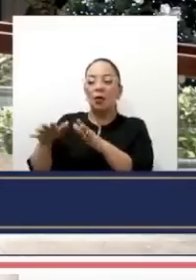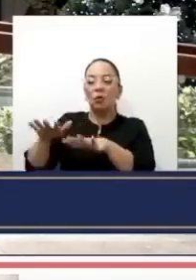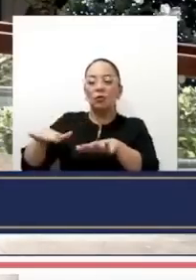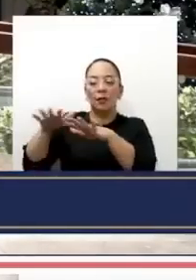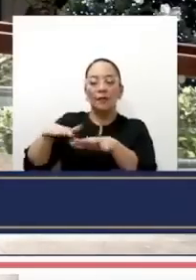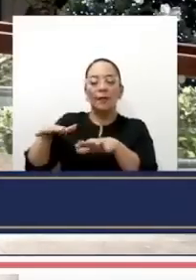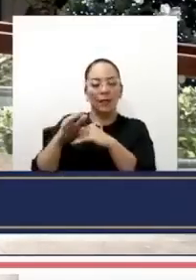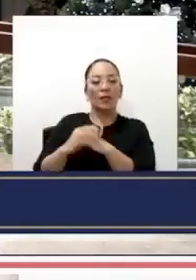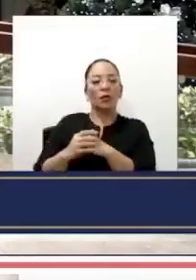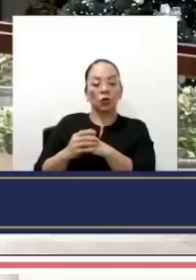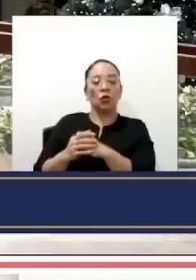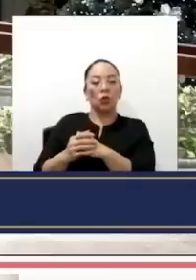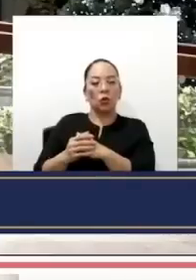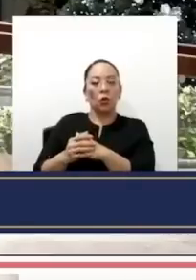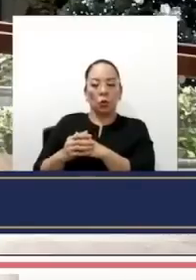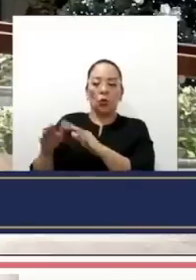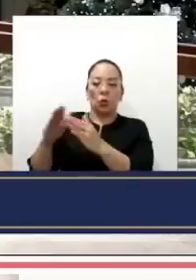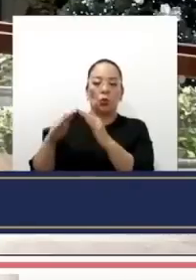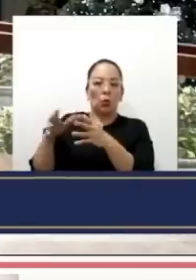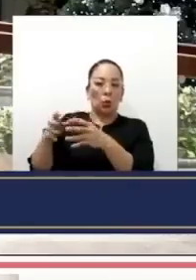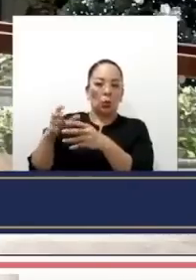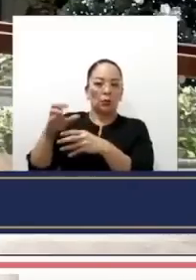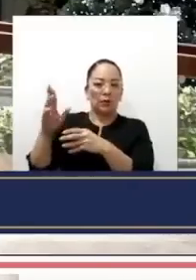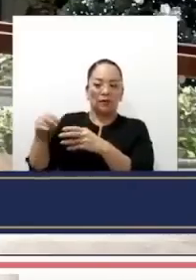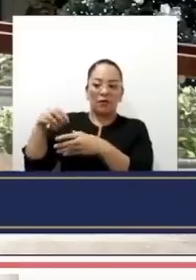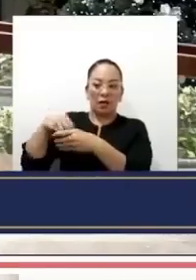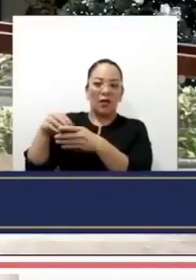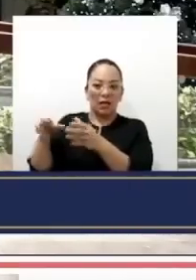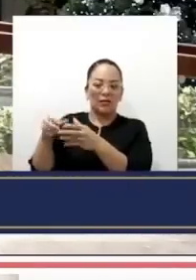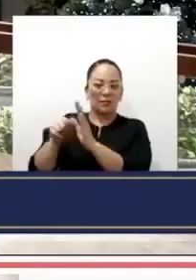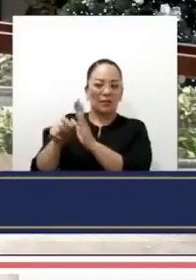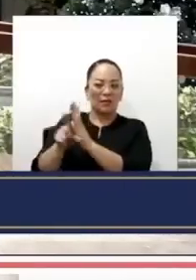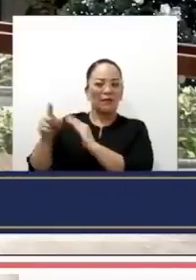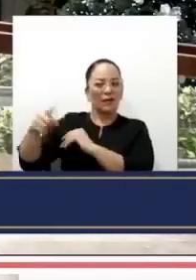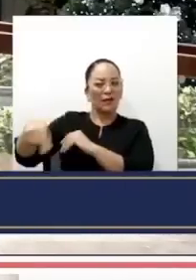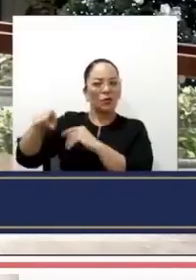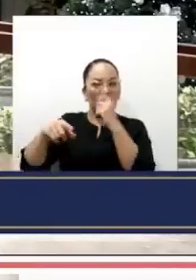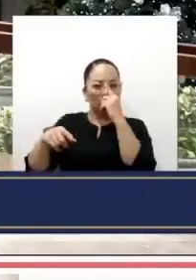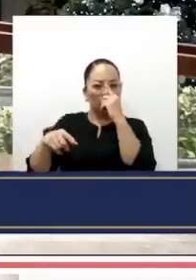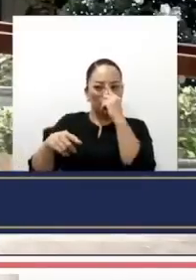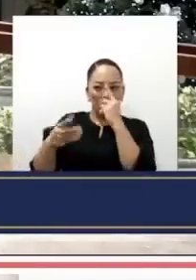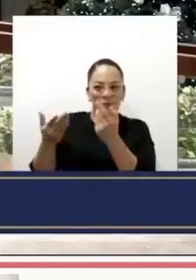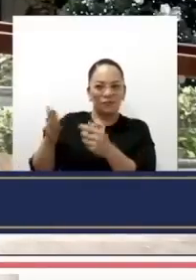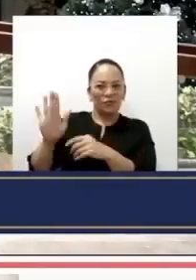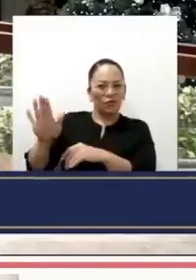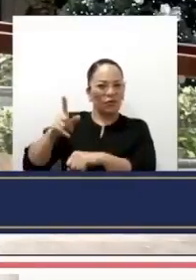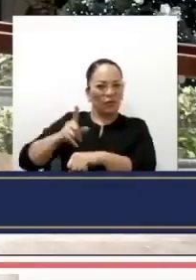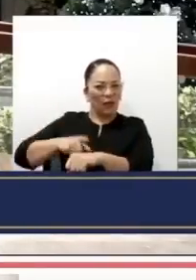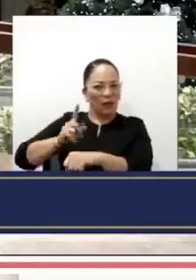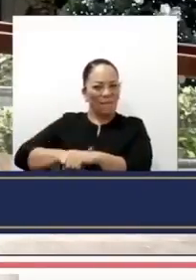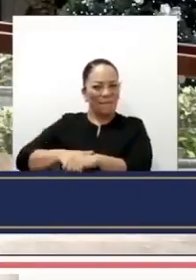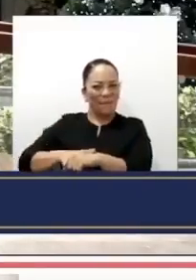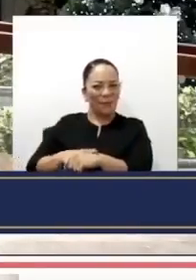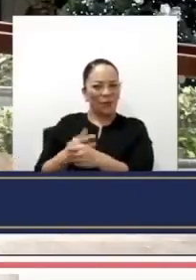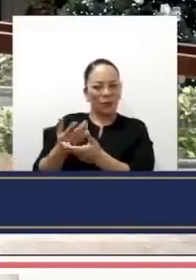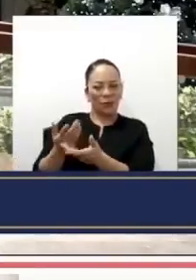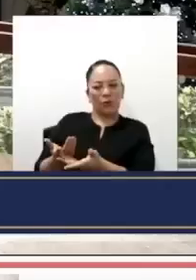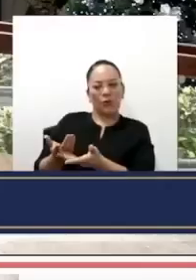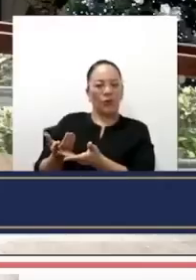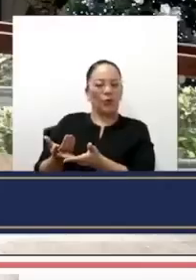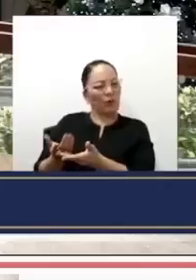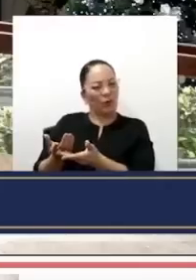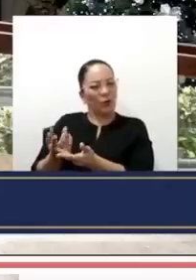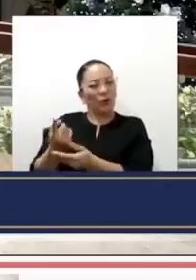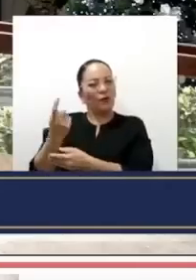de la población del pueblo de Costa Rica en el Congreso, hayan tenido el tiempo y la